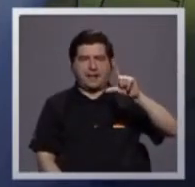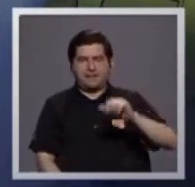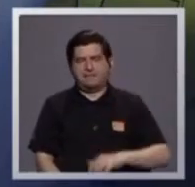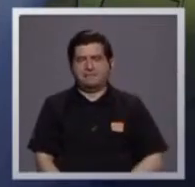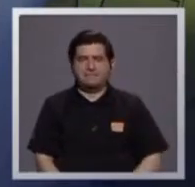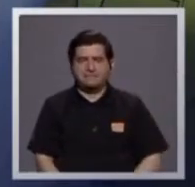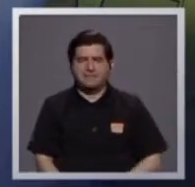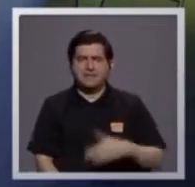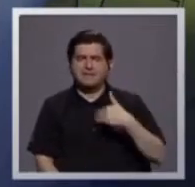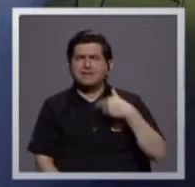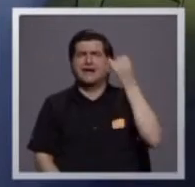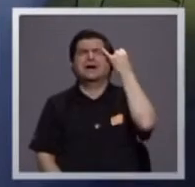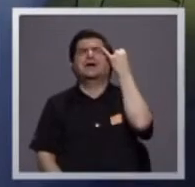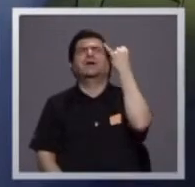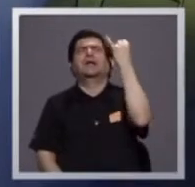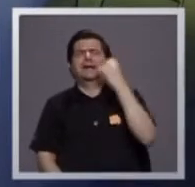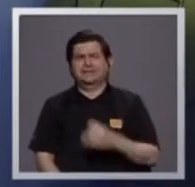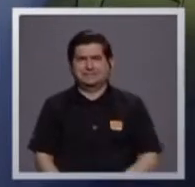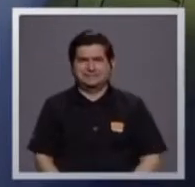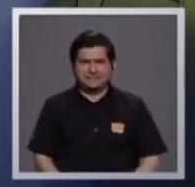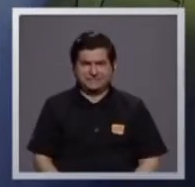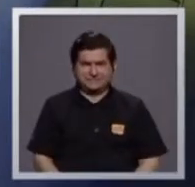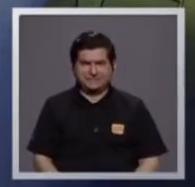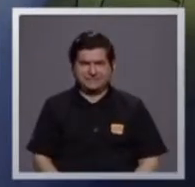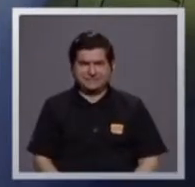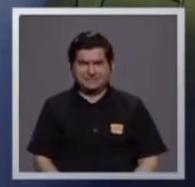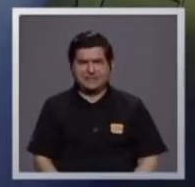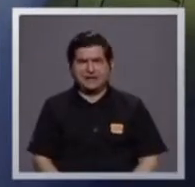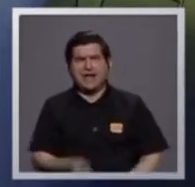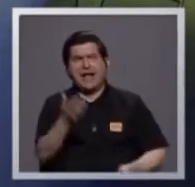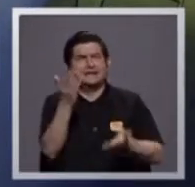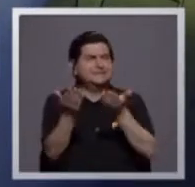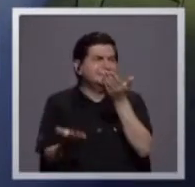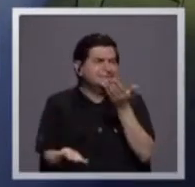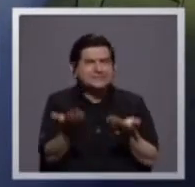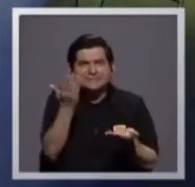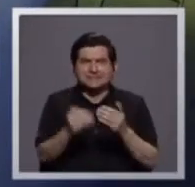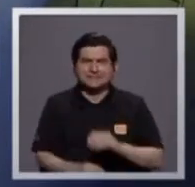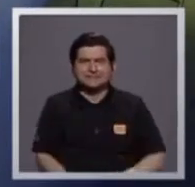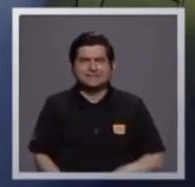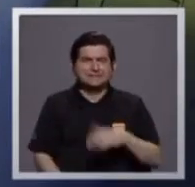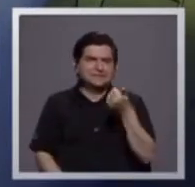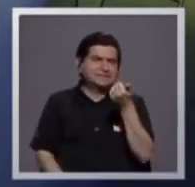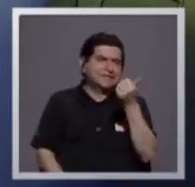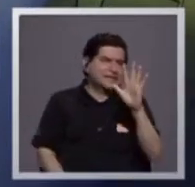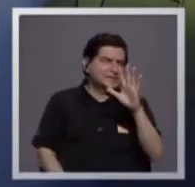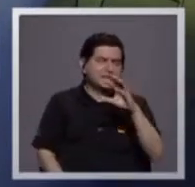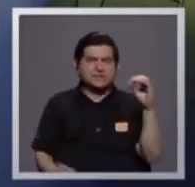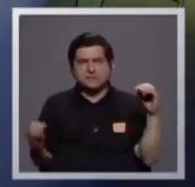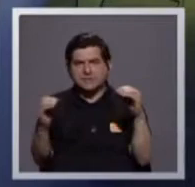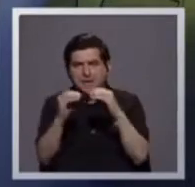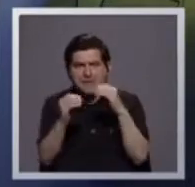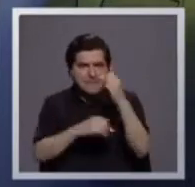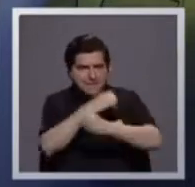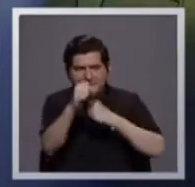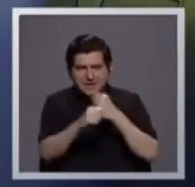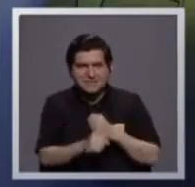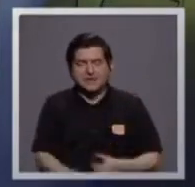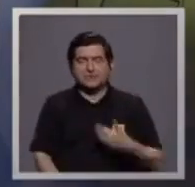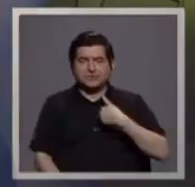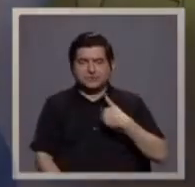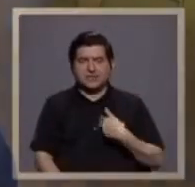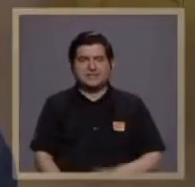y tengo la impresión de que en los posiblemente 15 o más años de la